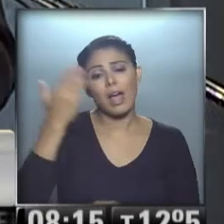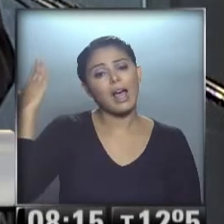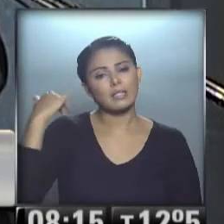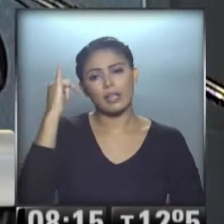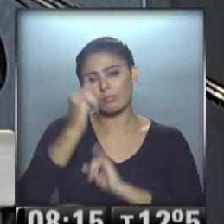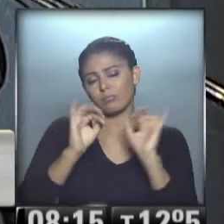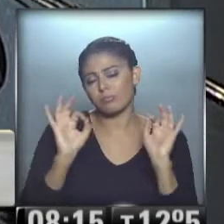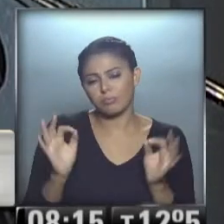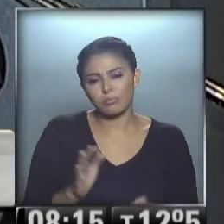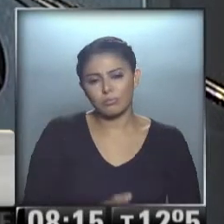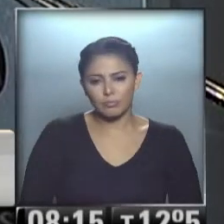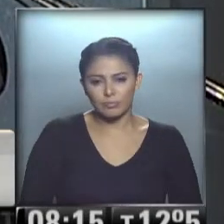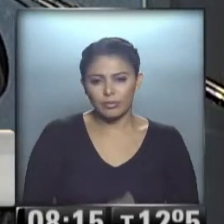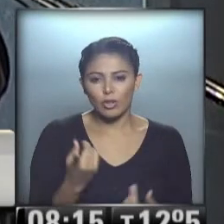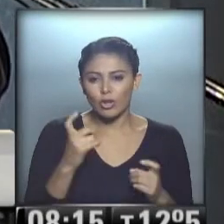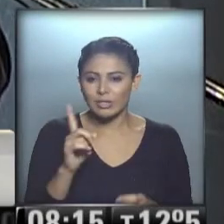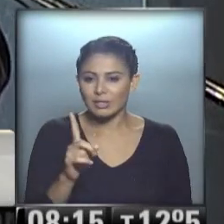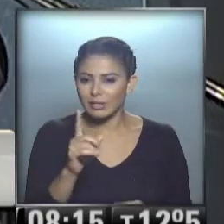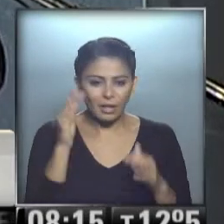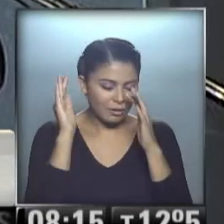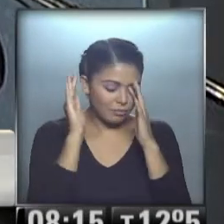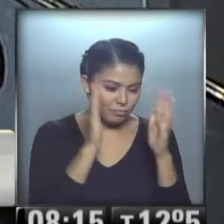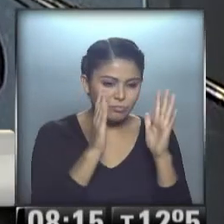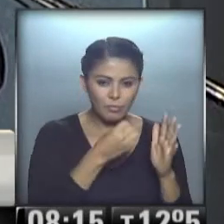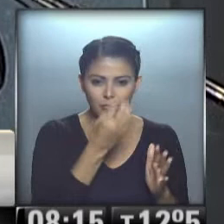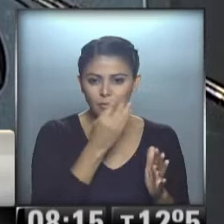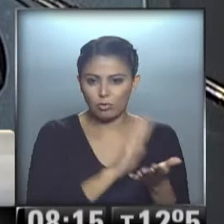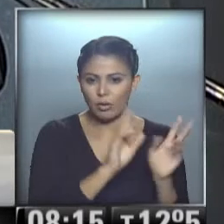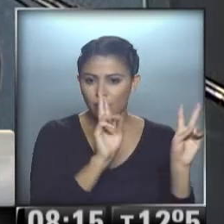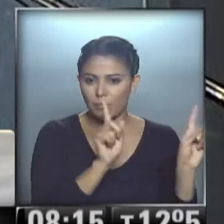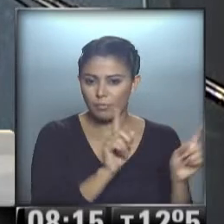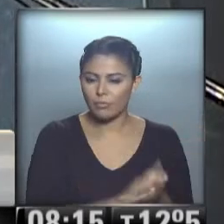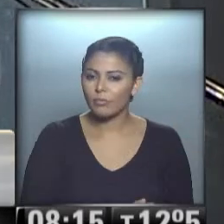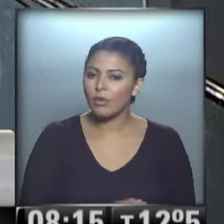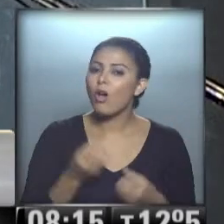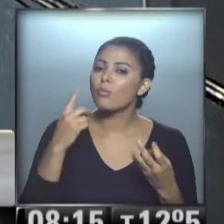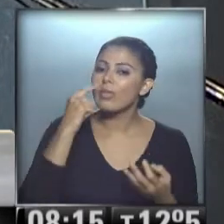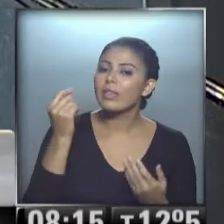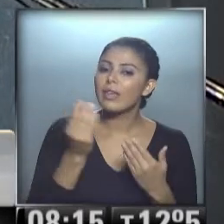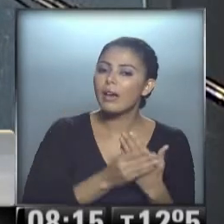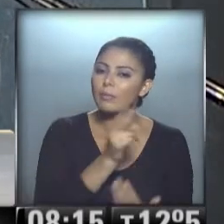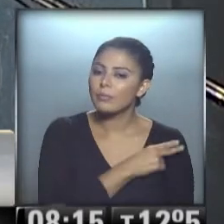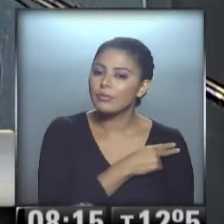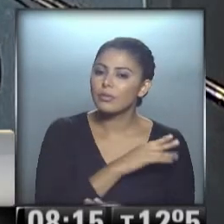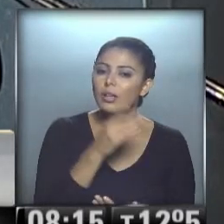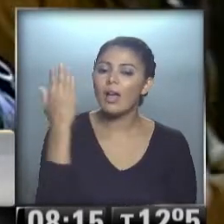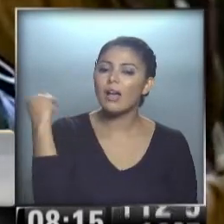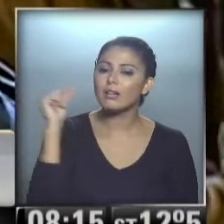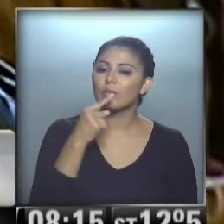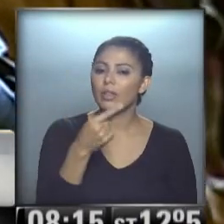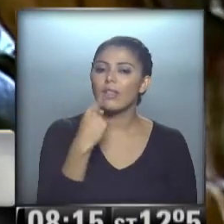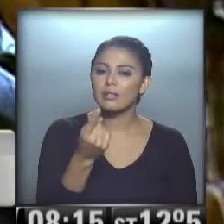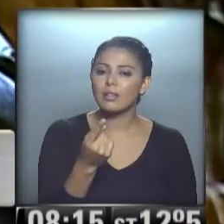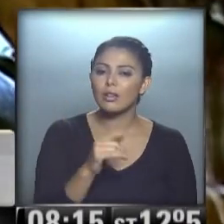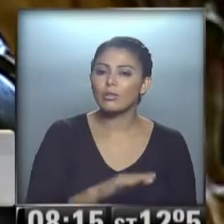tal de que no es necesario abundar más en declaraciones. Sí, ¿qué tal? Buen día, Capitanich. A propósito de lo que usted recién mencionaba